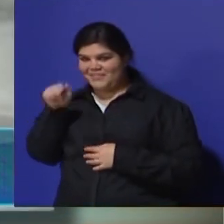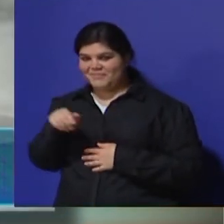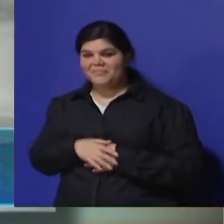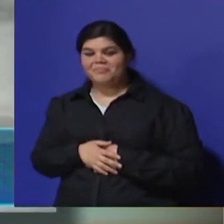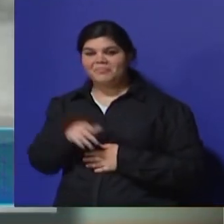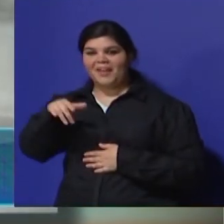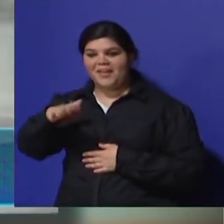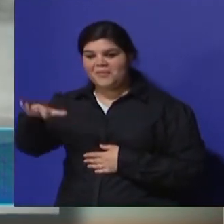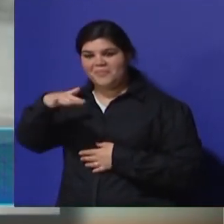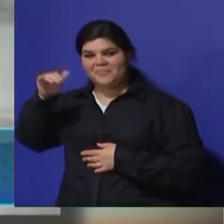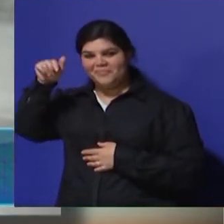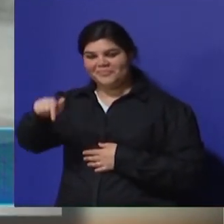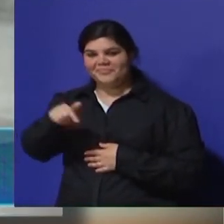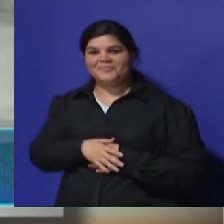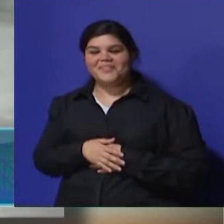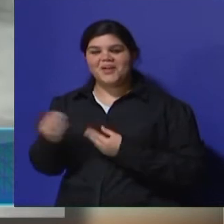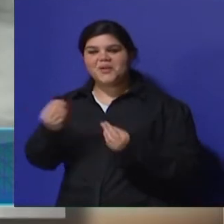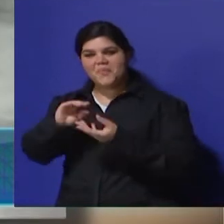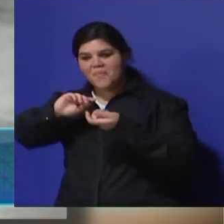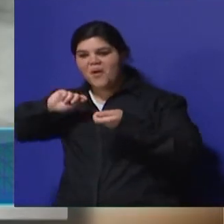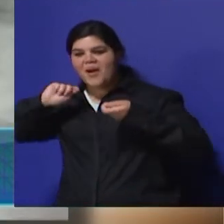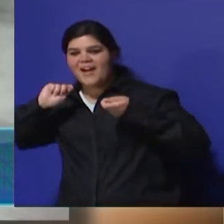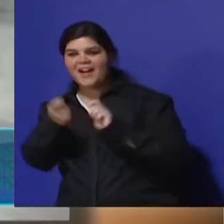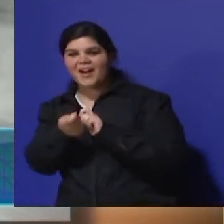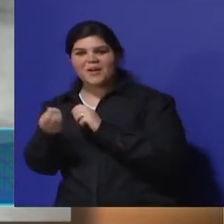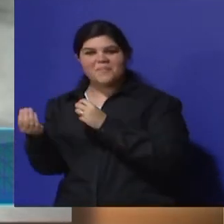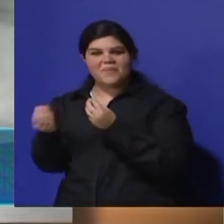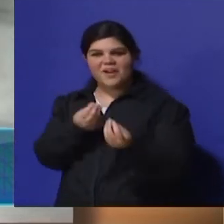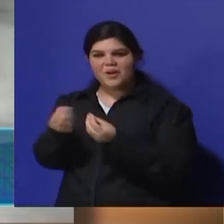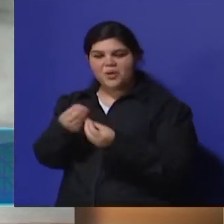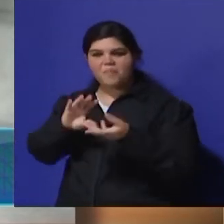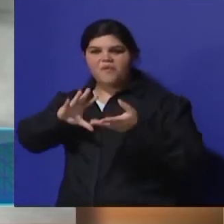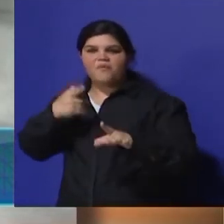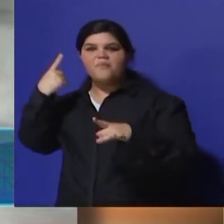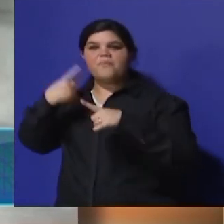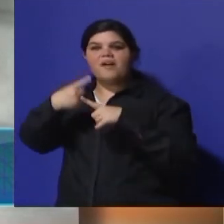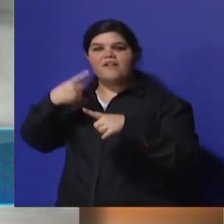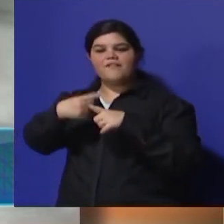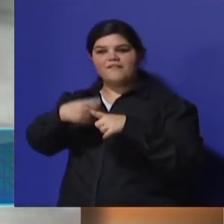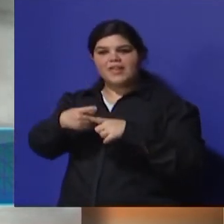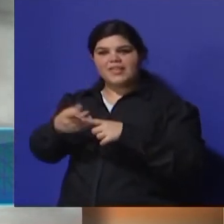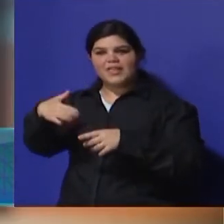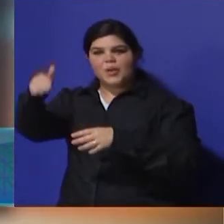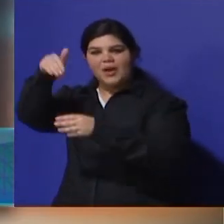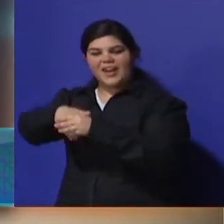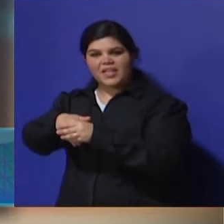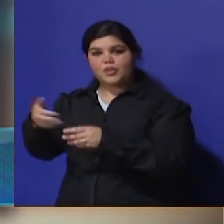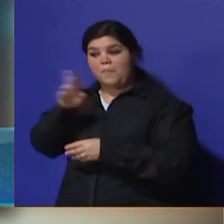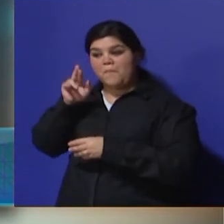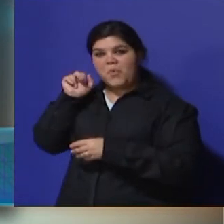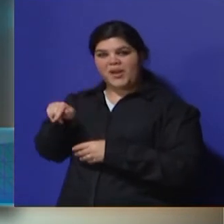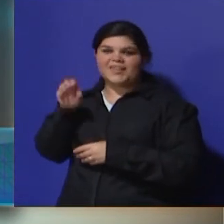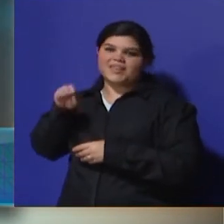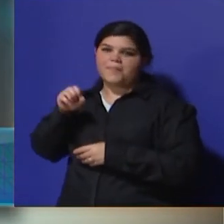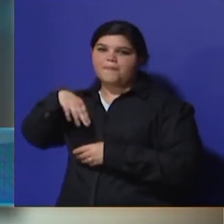a un pueblito y cómo se modifica y cómo actúa en base a la festividad de su santita pagana, es la Pilarcita. Y también pone